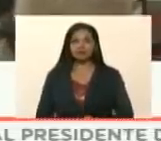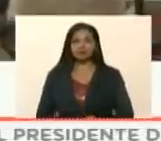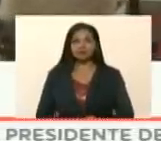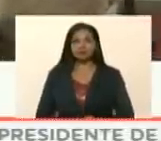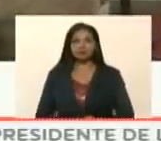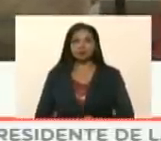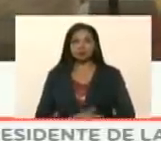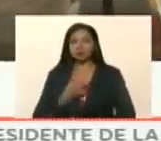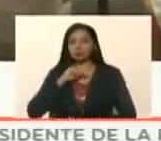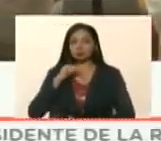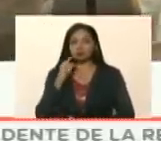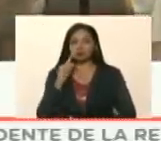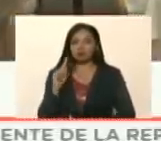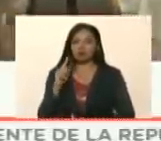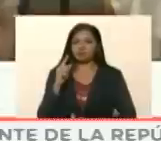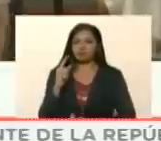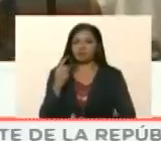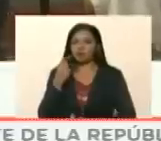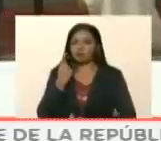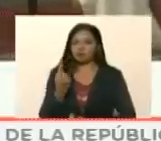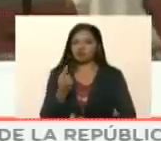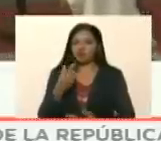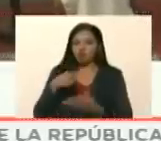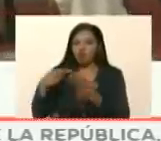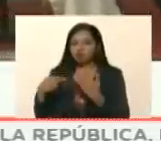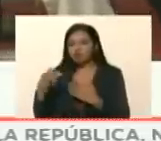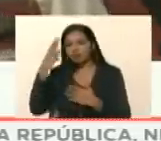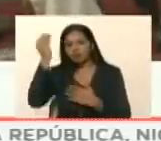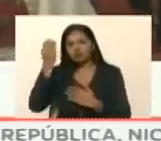Y estuvimos hablando cosas de Dios,